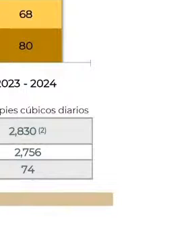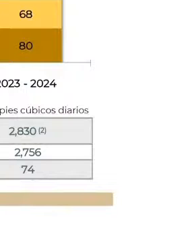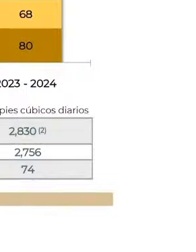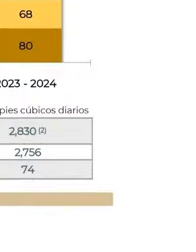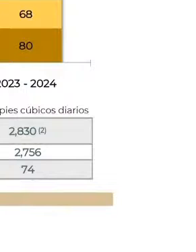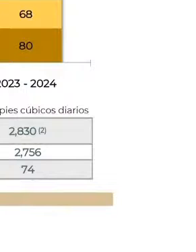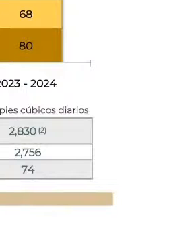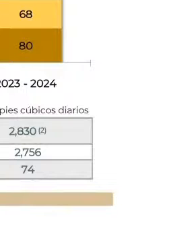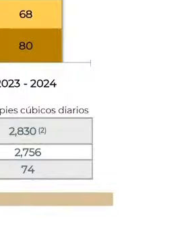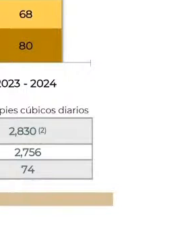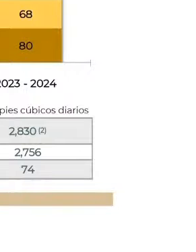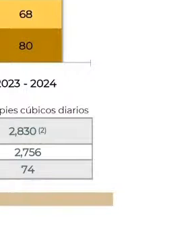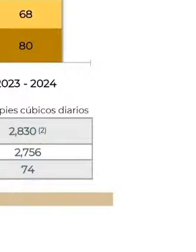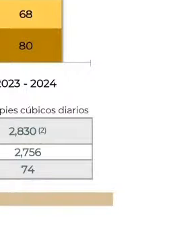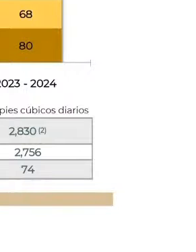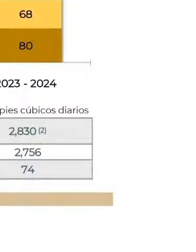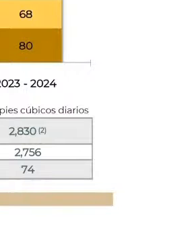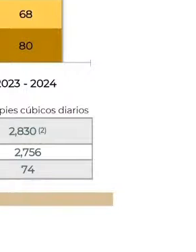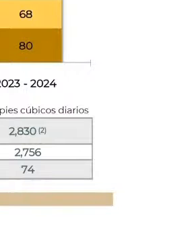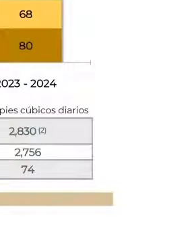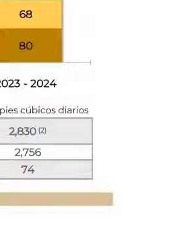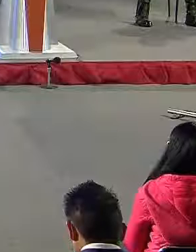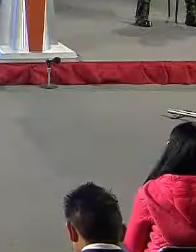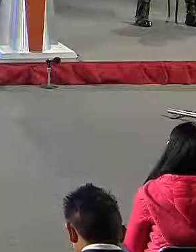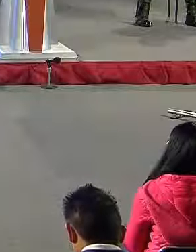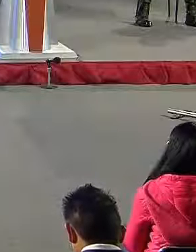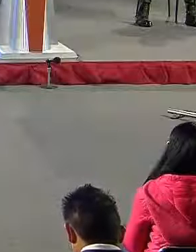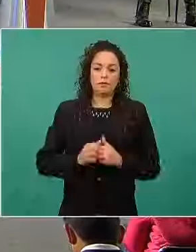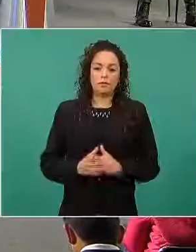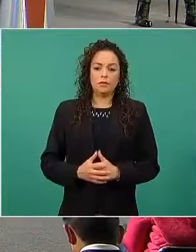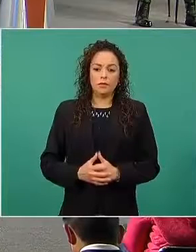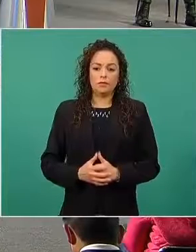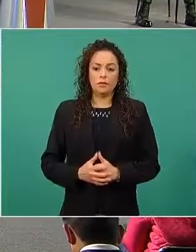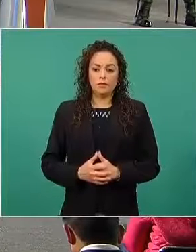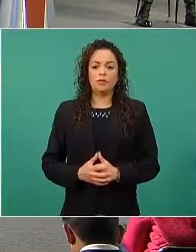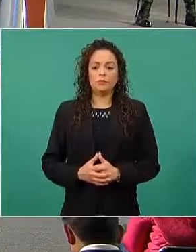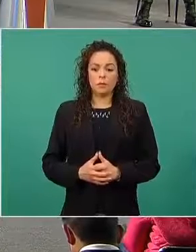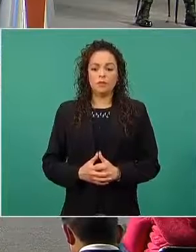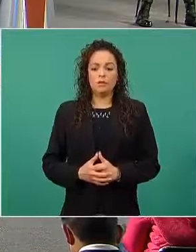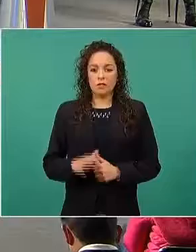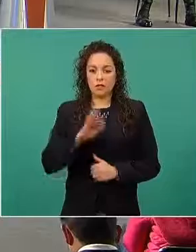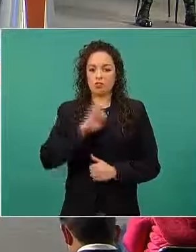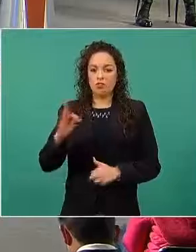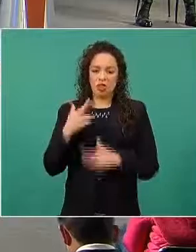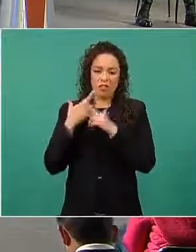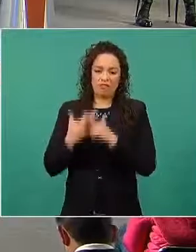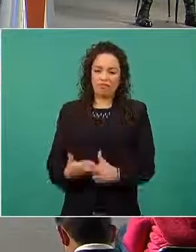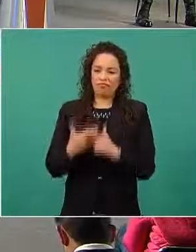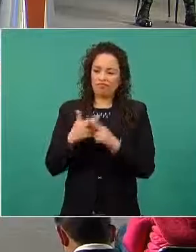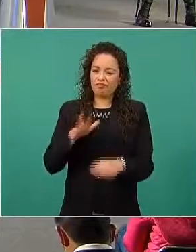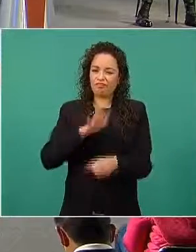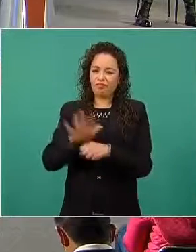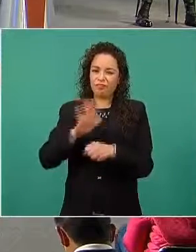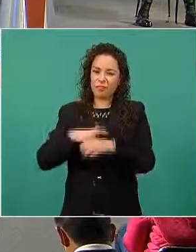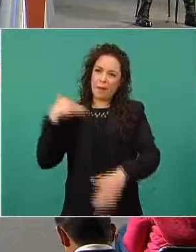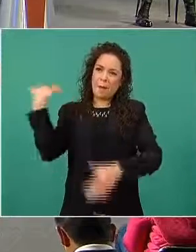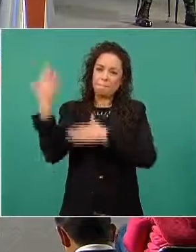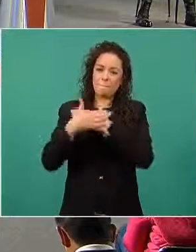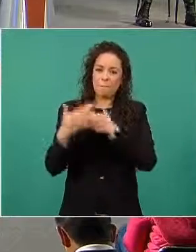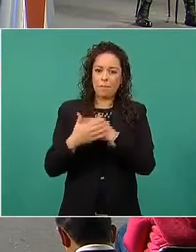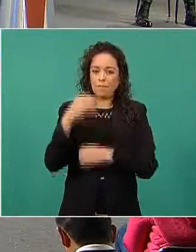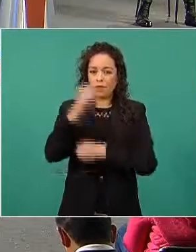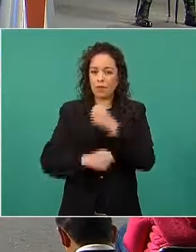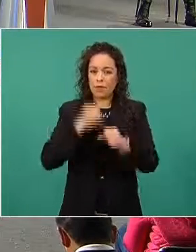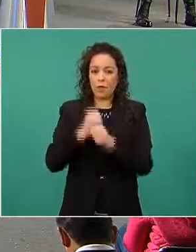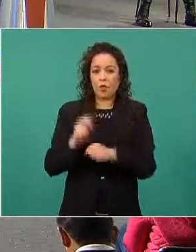2.830 millones. Y con eso vamos a tener capacidad de sobra para el 2024. Hablando de